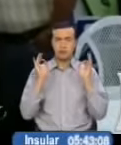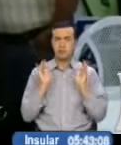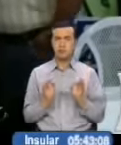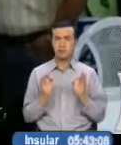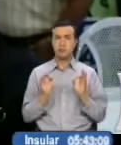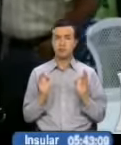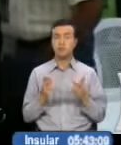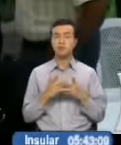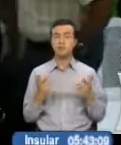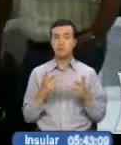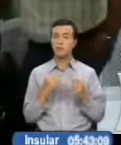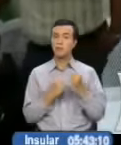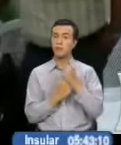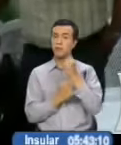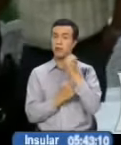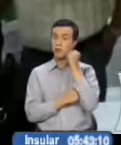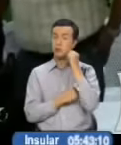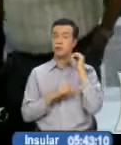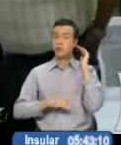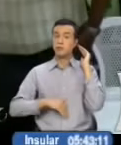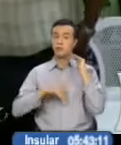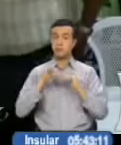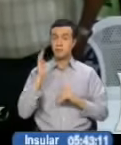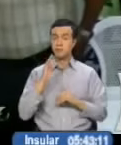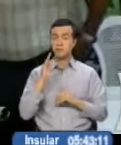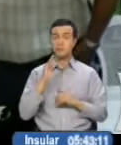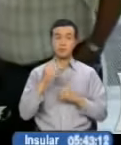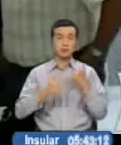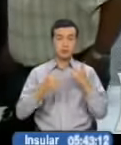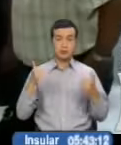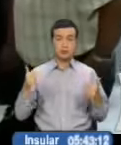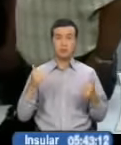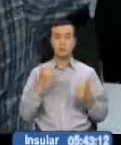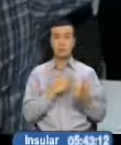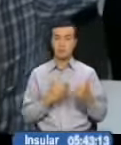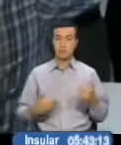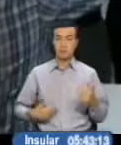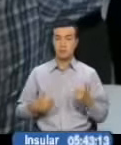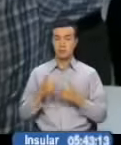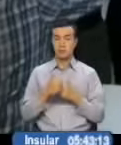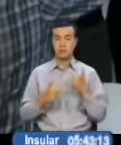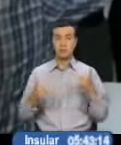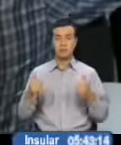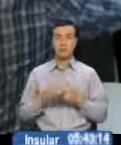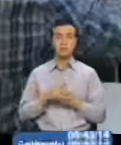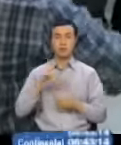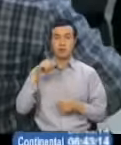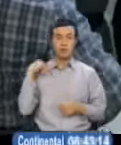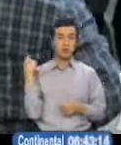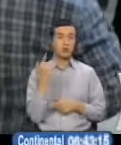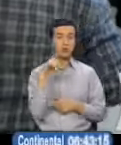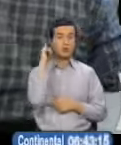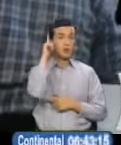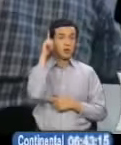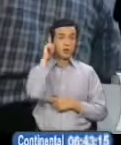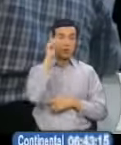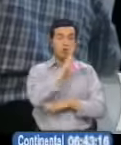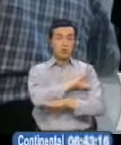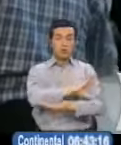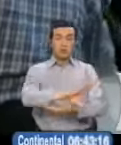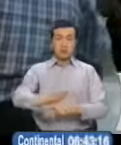así fortalecer más la candidatura de nuestro presidente. Nosotros, como dirigente